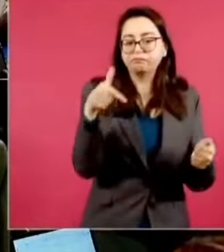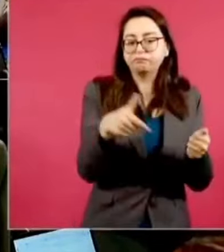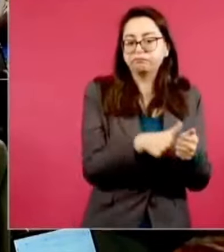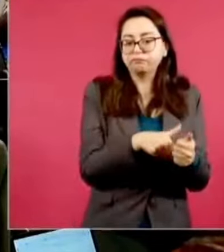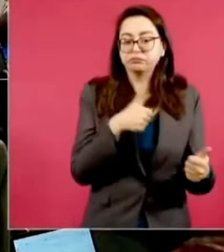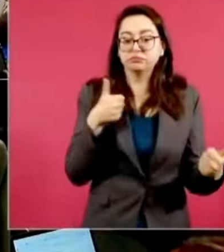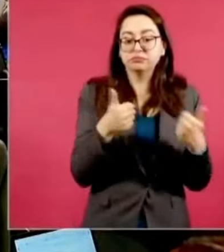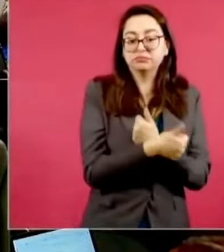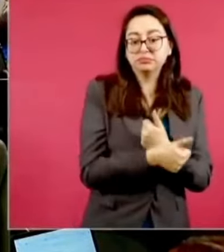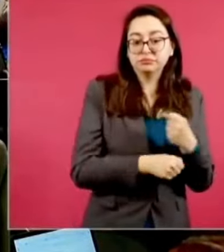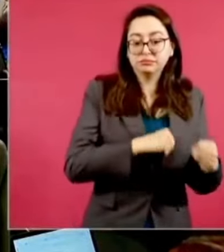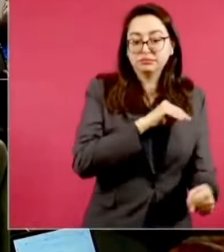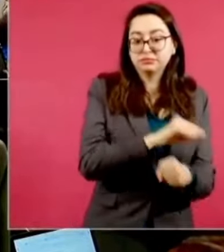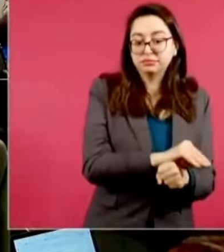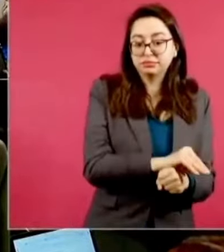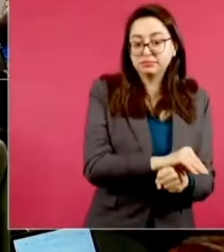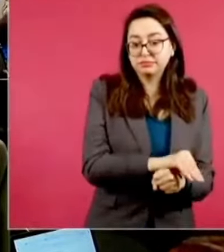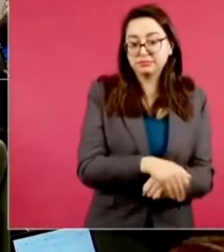relacionada con el pago de impuestos.